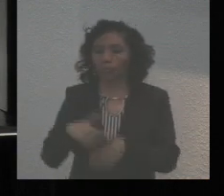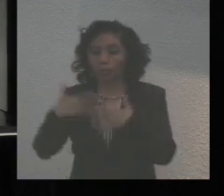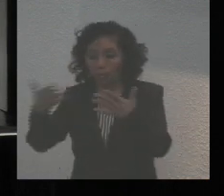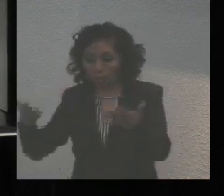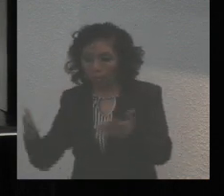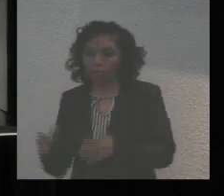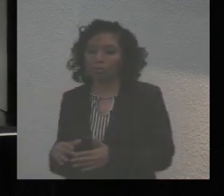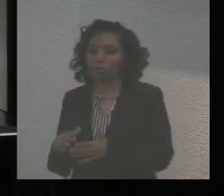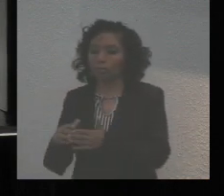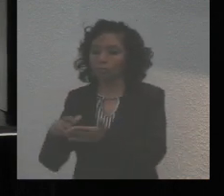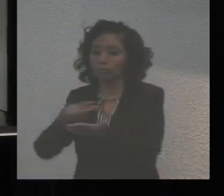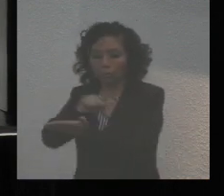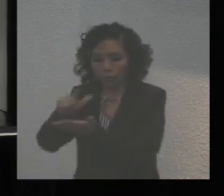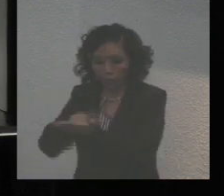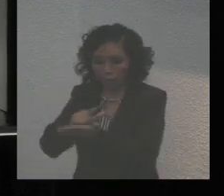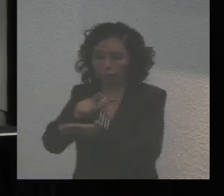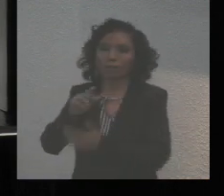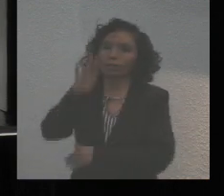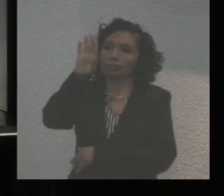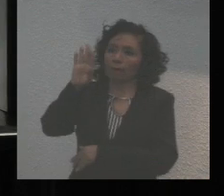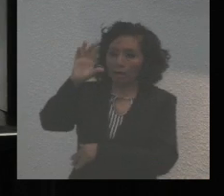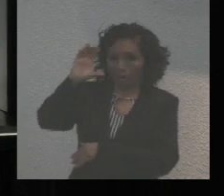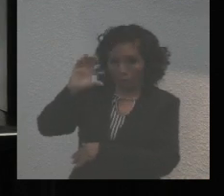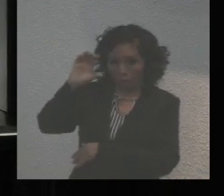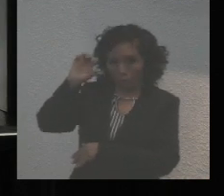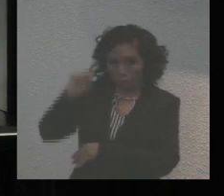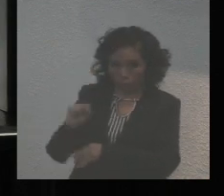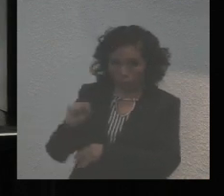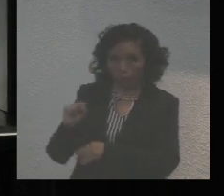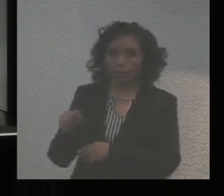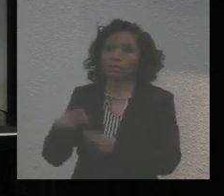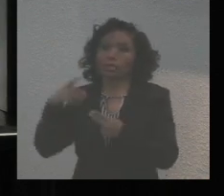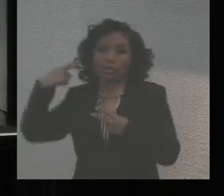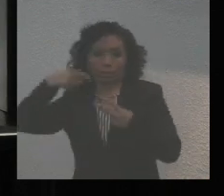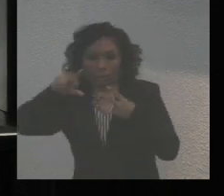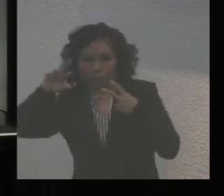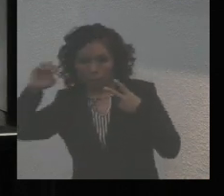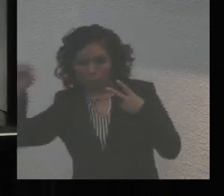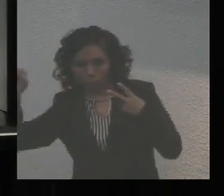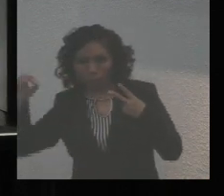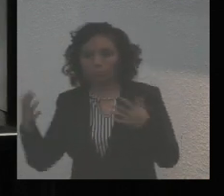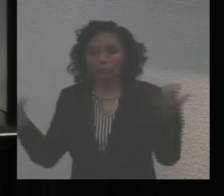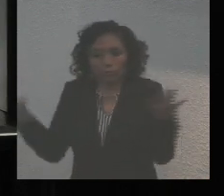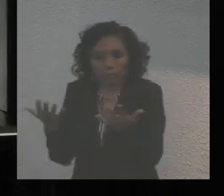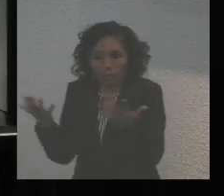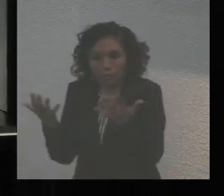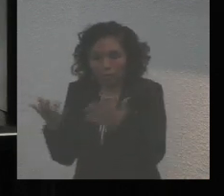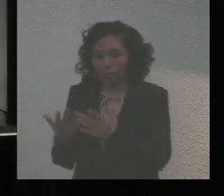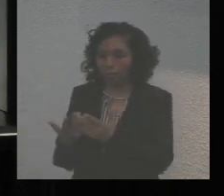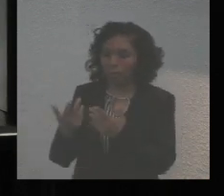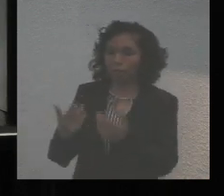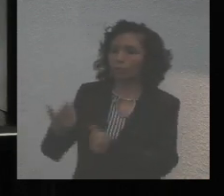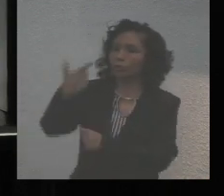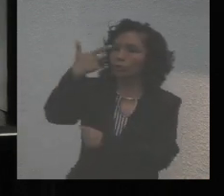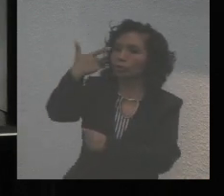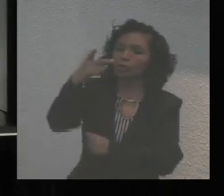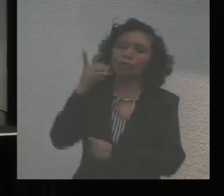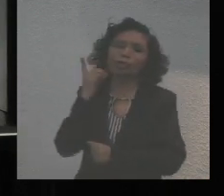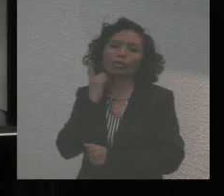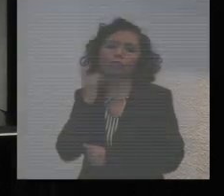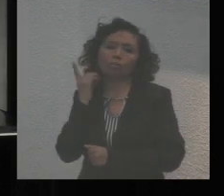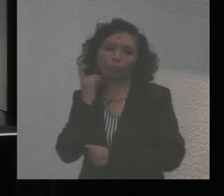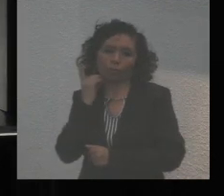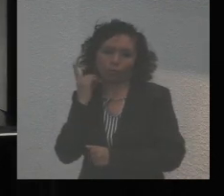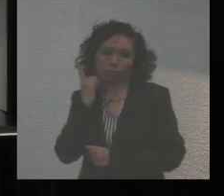cada uno de los estados de Baja California Sur y Quintana Roo se integrarán con 7 diputados